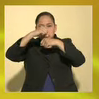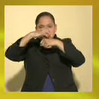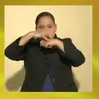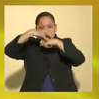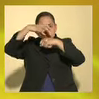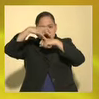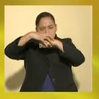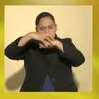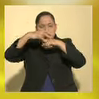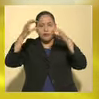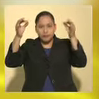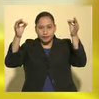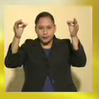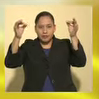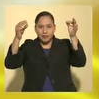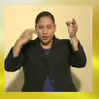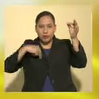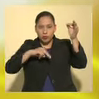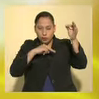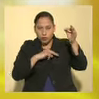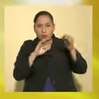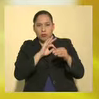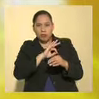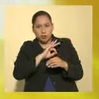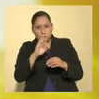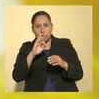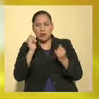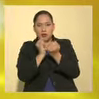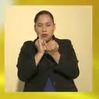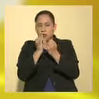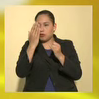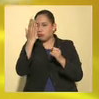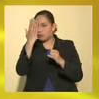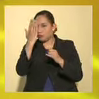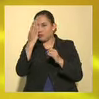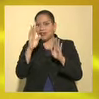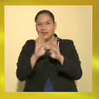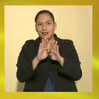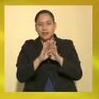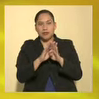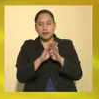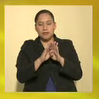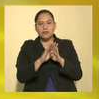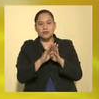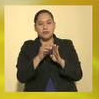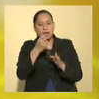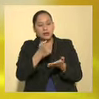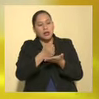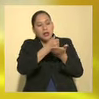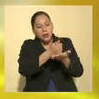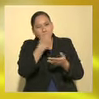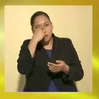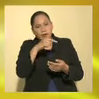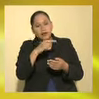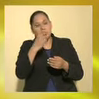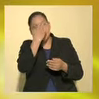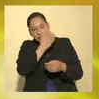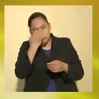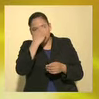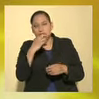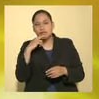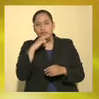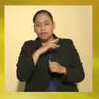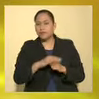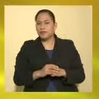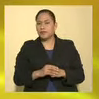algunas ocasiones podemos utilizar la tomografía, por ejemplo, también, que son métodos auxiliares de diagnóstico. ¿Podríamos decir,